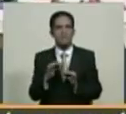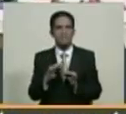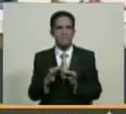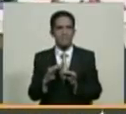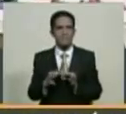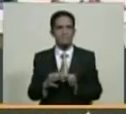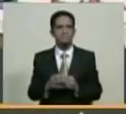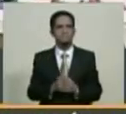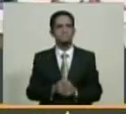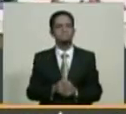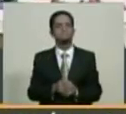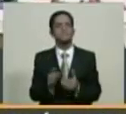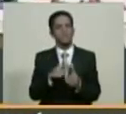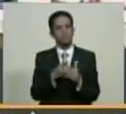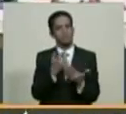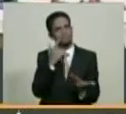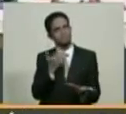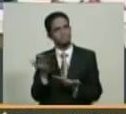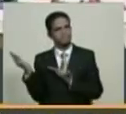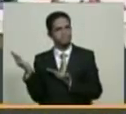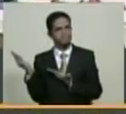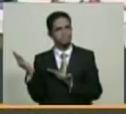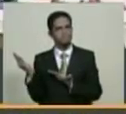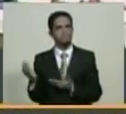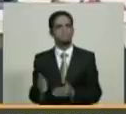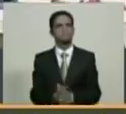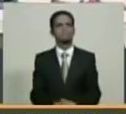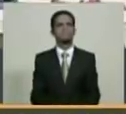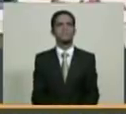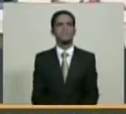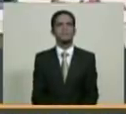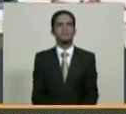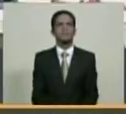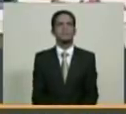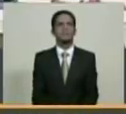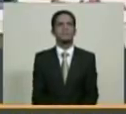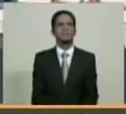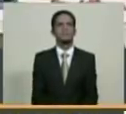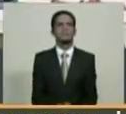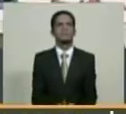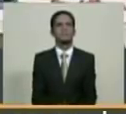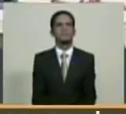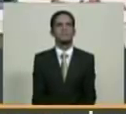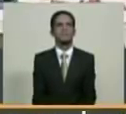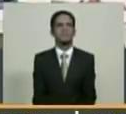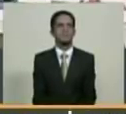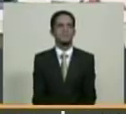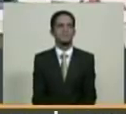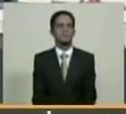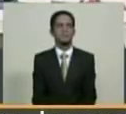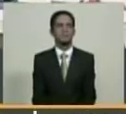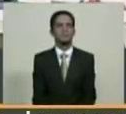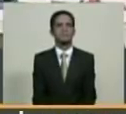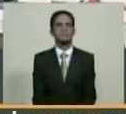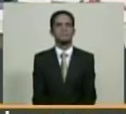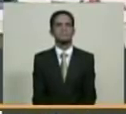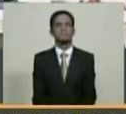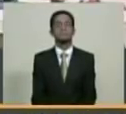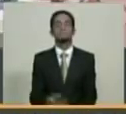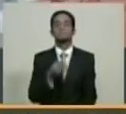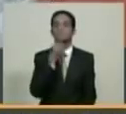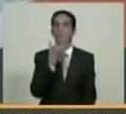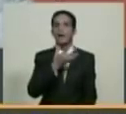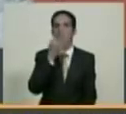tributario. Dejo entonces en el uso de la palabra al compatriota y hermano José David Cabello. Sí, buenas